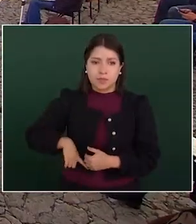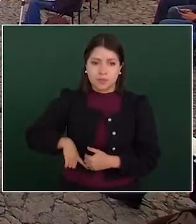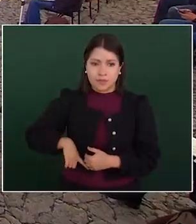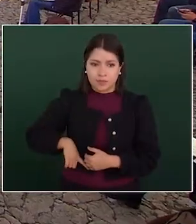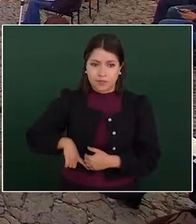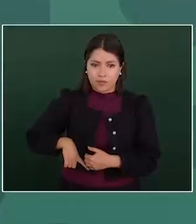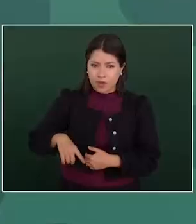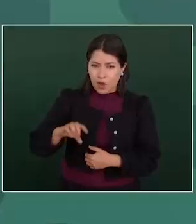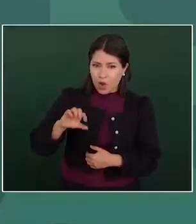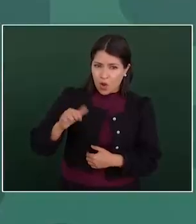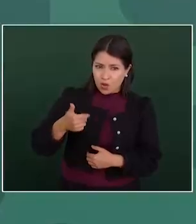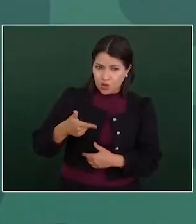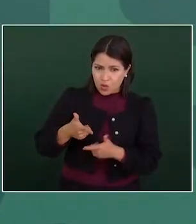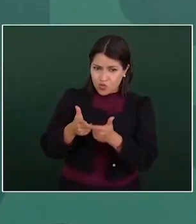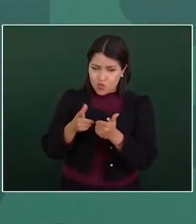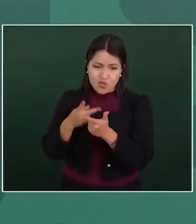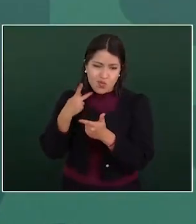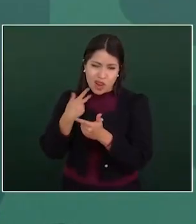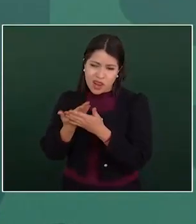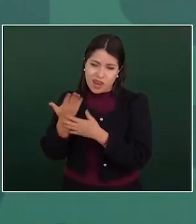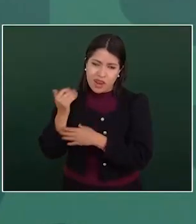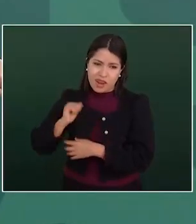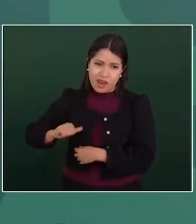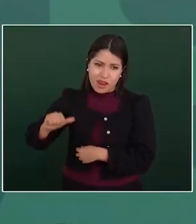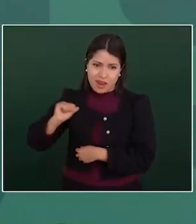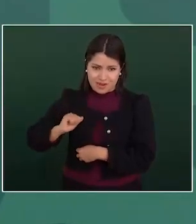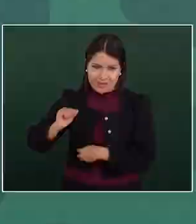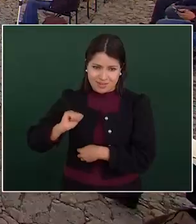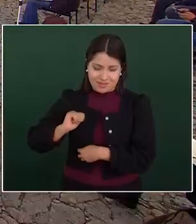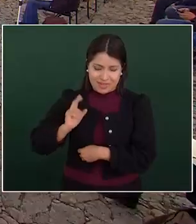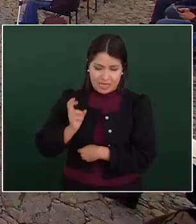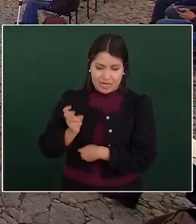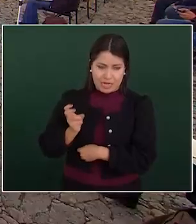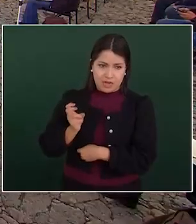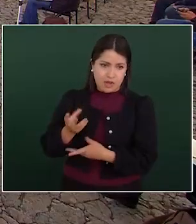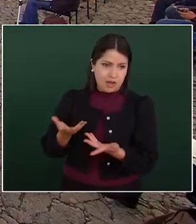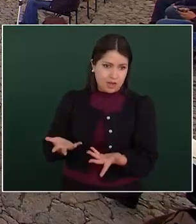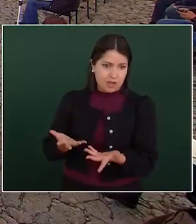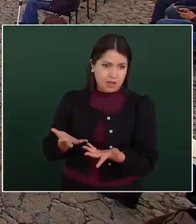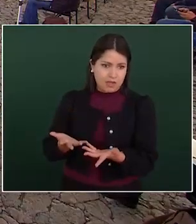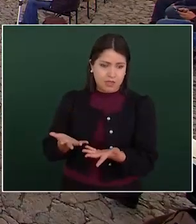bloque conservador, sí, que están participando